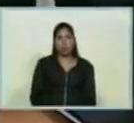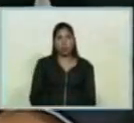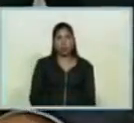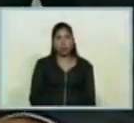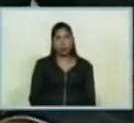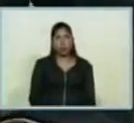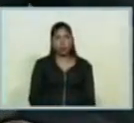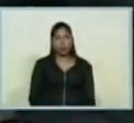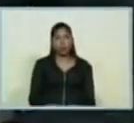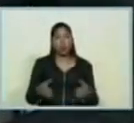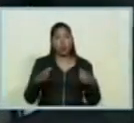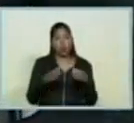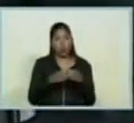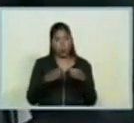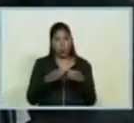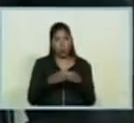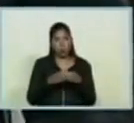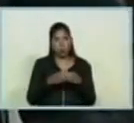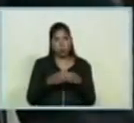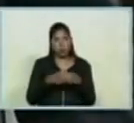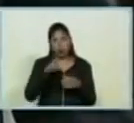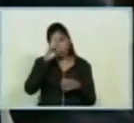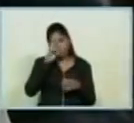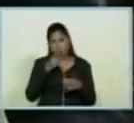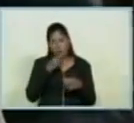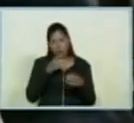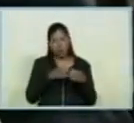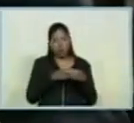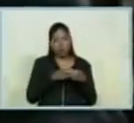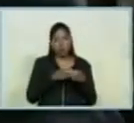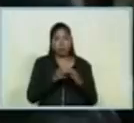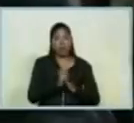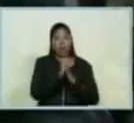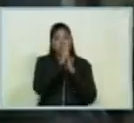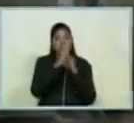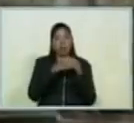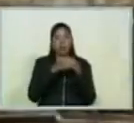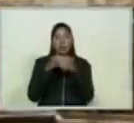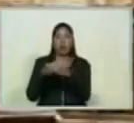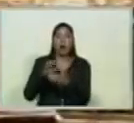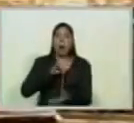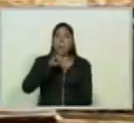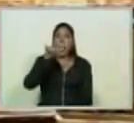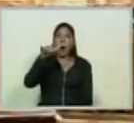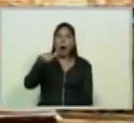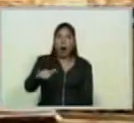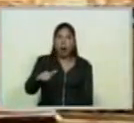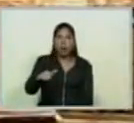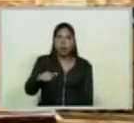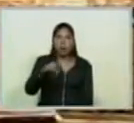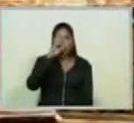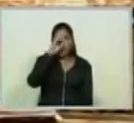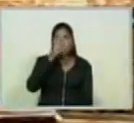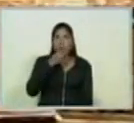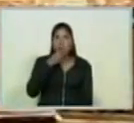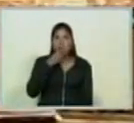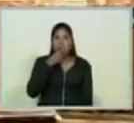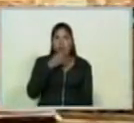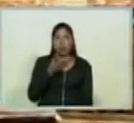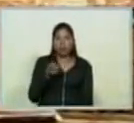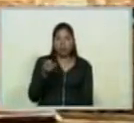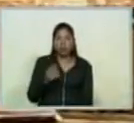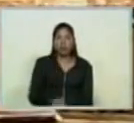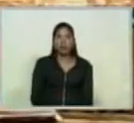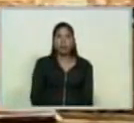la delegación de Venezuela, cabezada por Jorge Rodríguez, estuvo en República Dominicana cumpliendo con